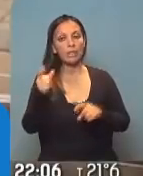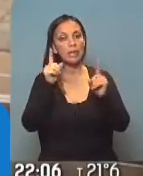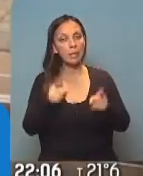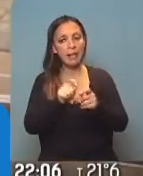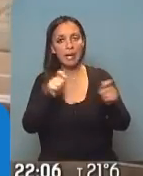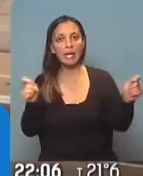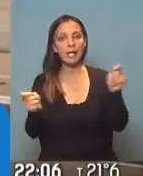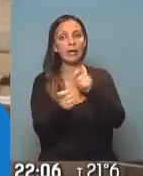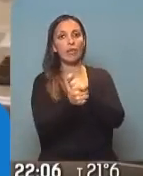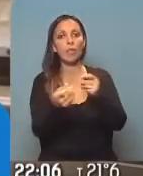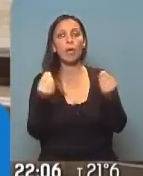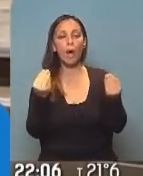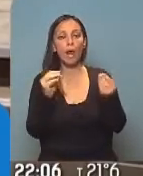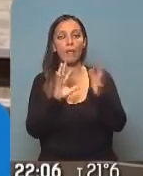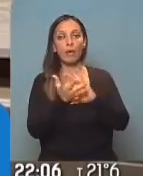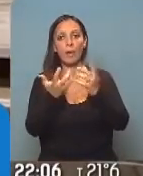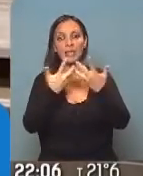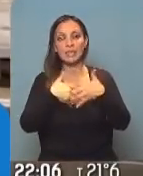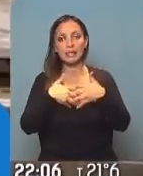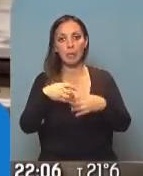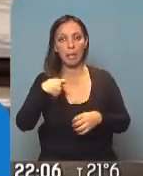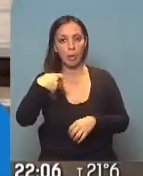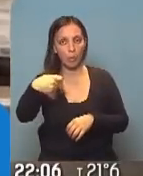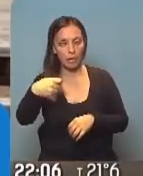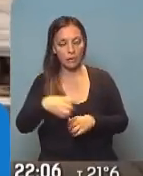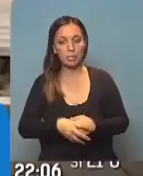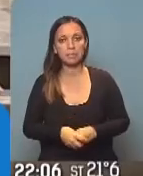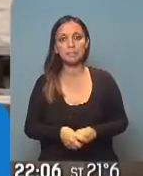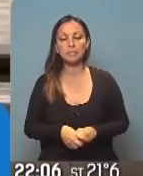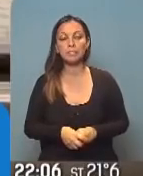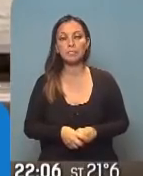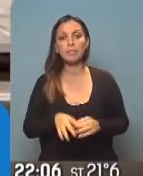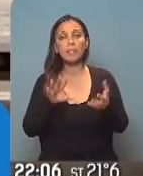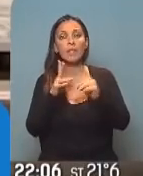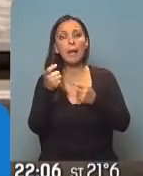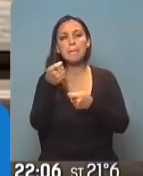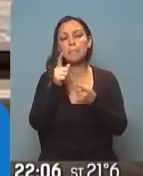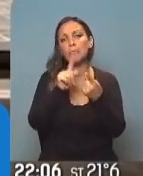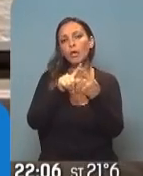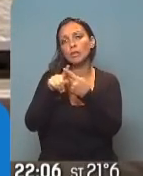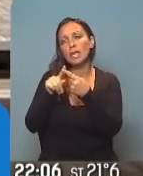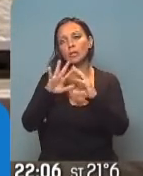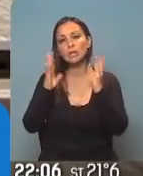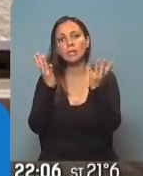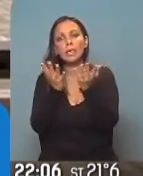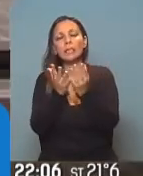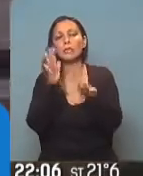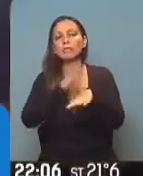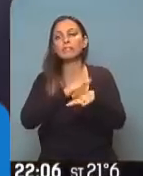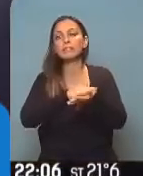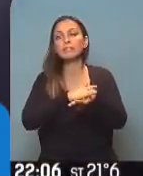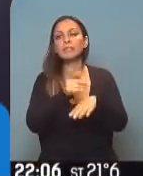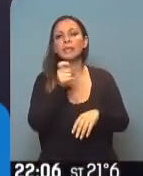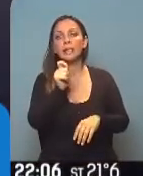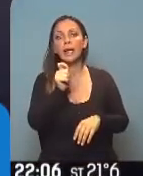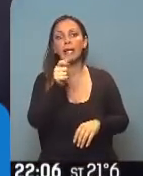del sistema previsional. El manejo de las relaciones internacionales quedará a cargo del ultraconservador